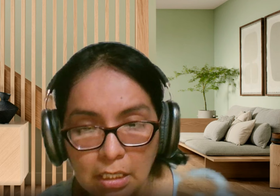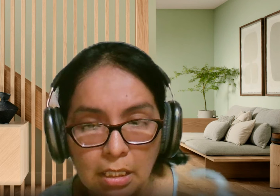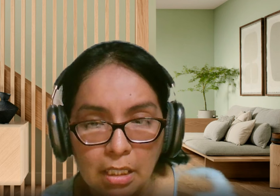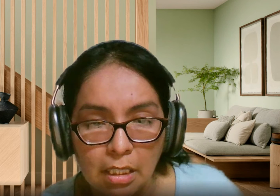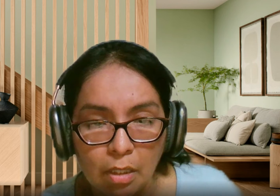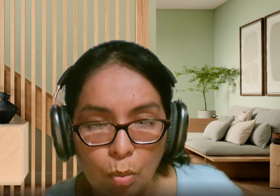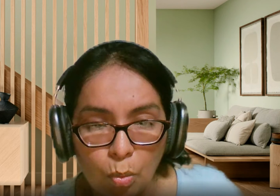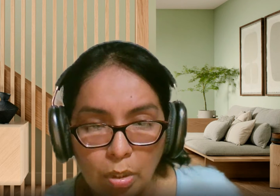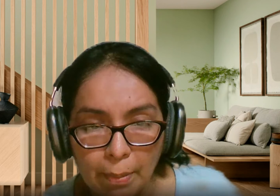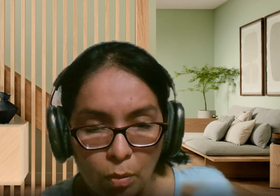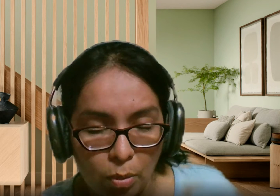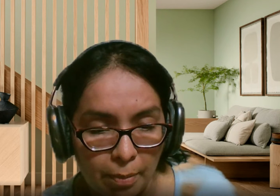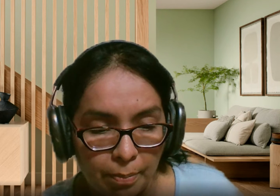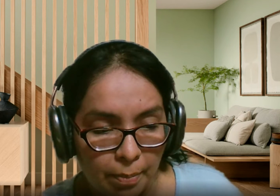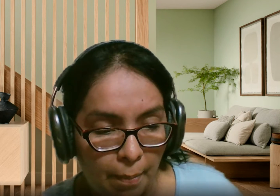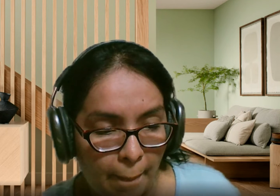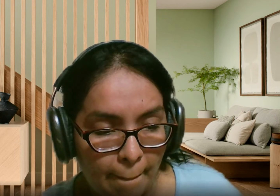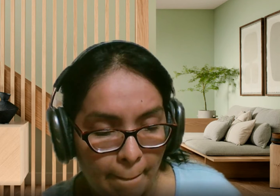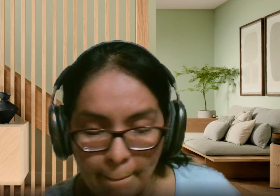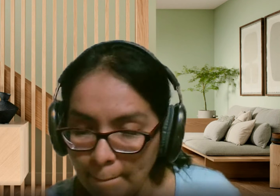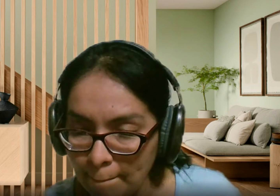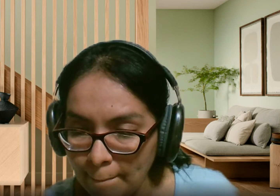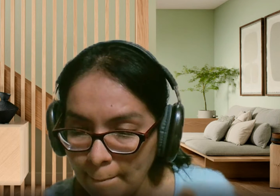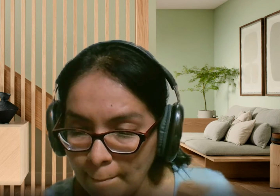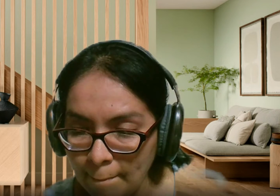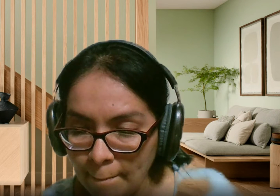es una vacuna.